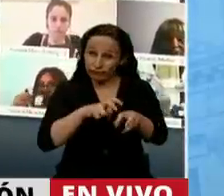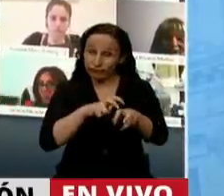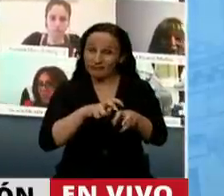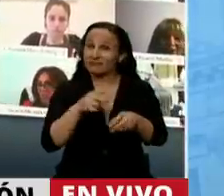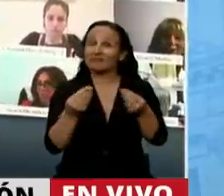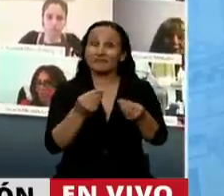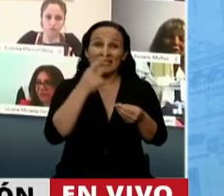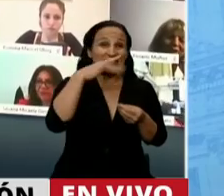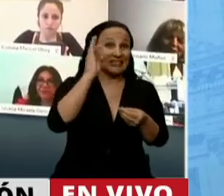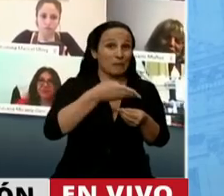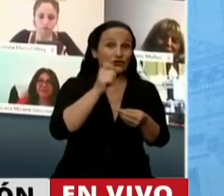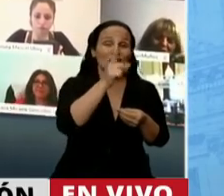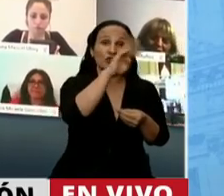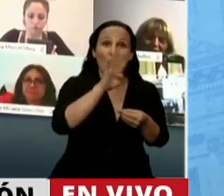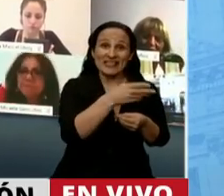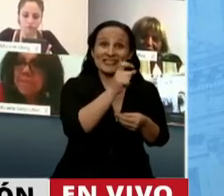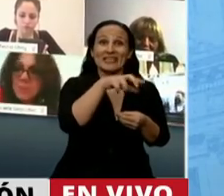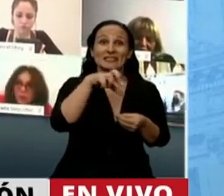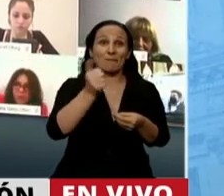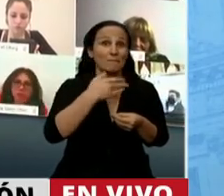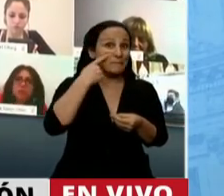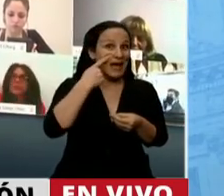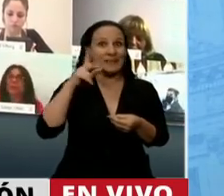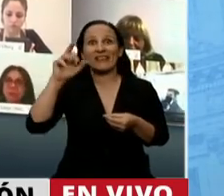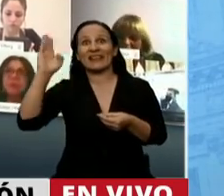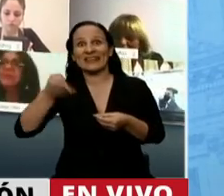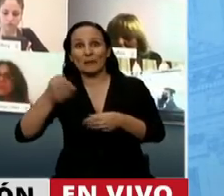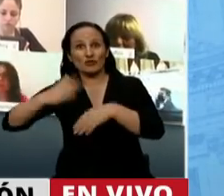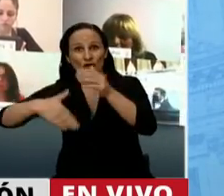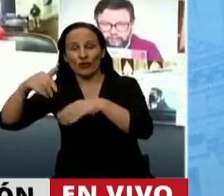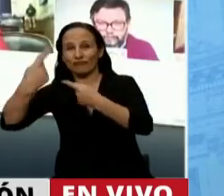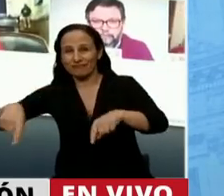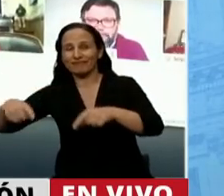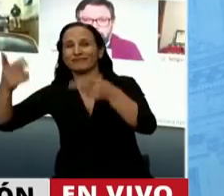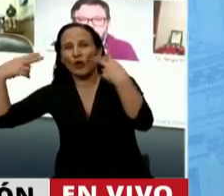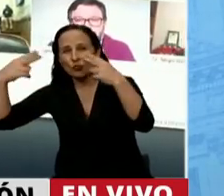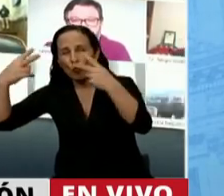es 70% para ANSES y para PAMI, 30% para infraestructura, turismo,